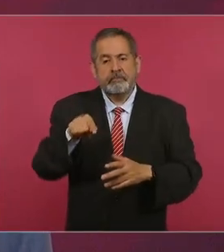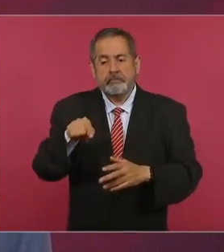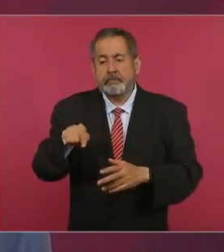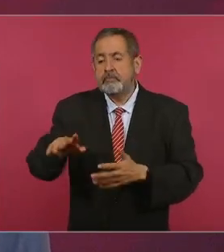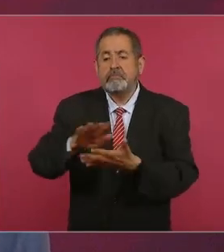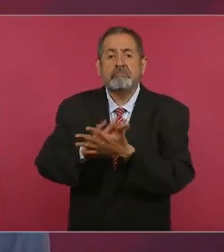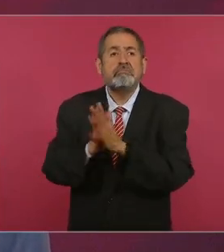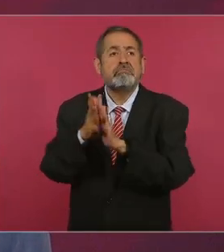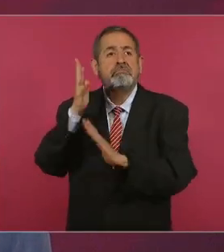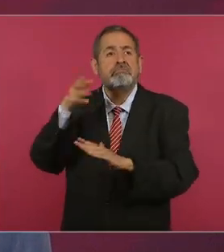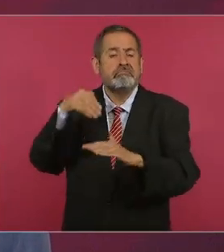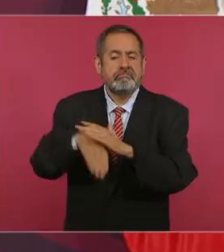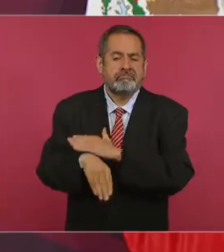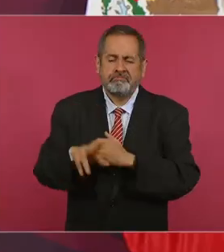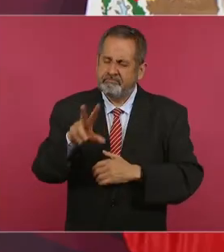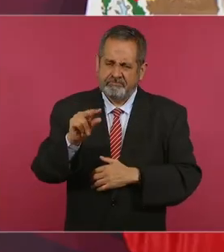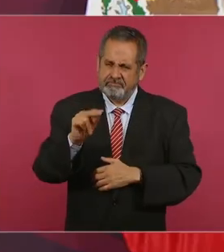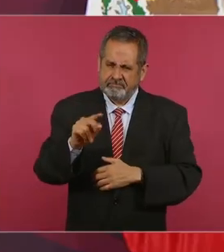perder,